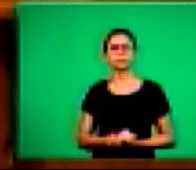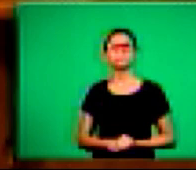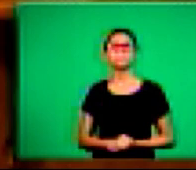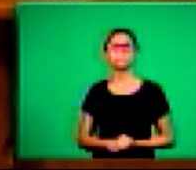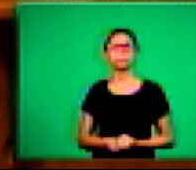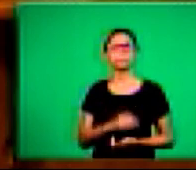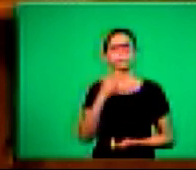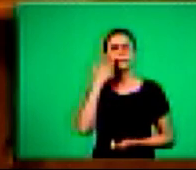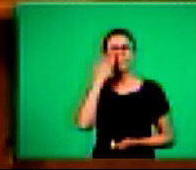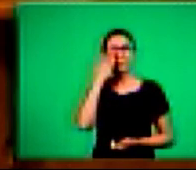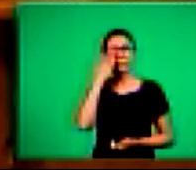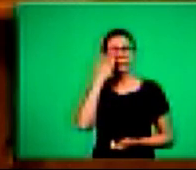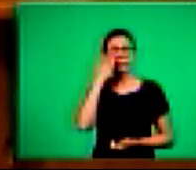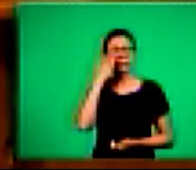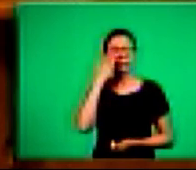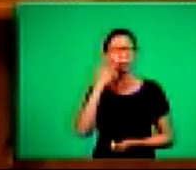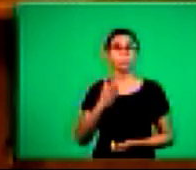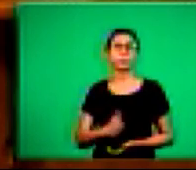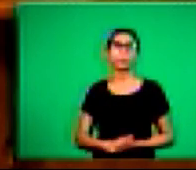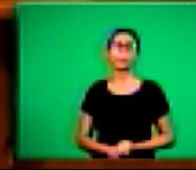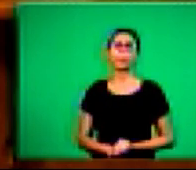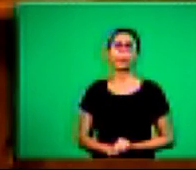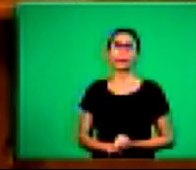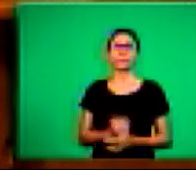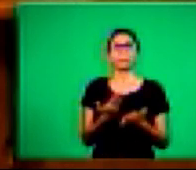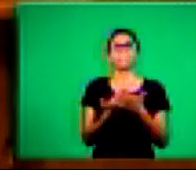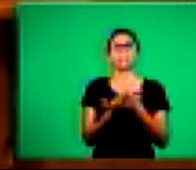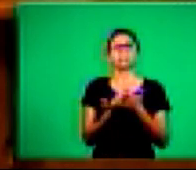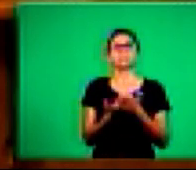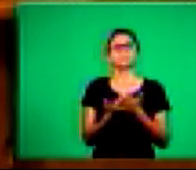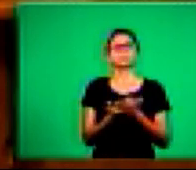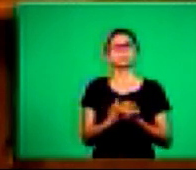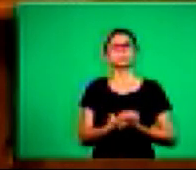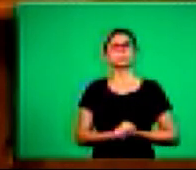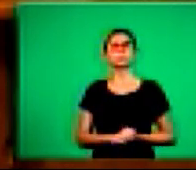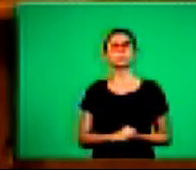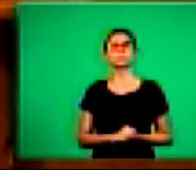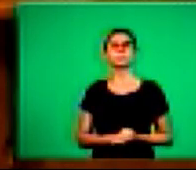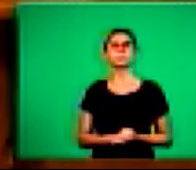a aquello que ya hemos hecho en este tiempo